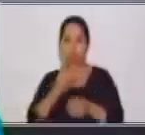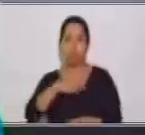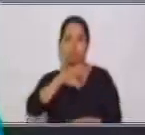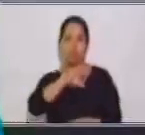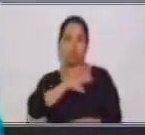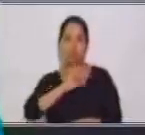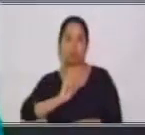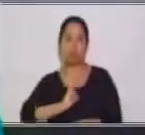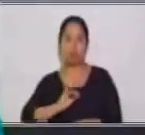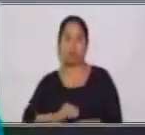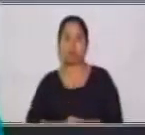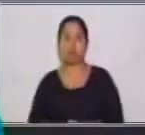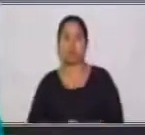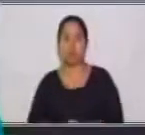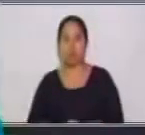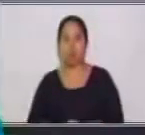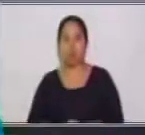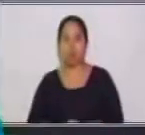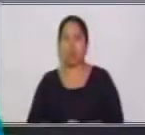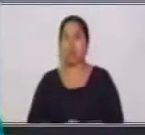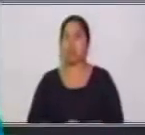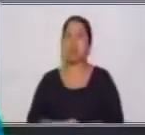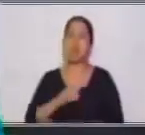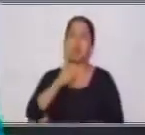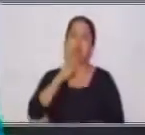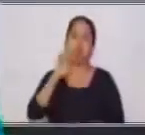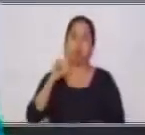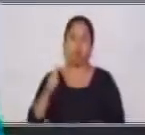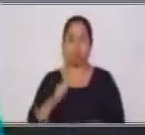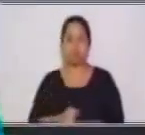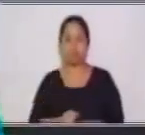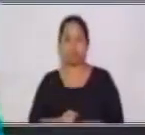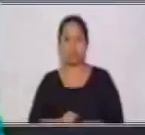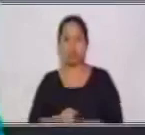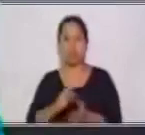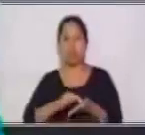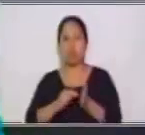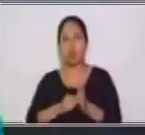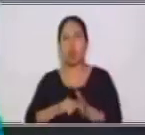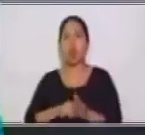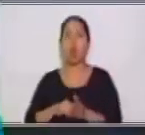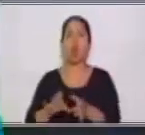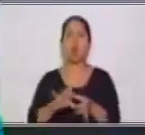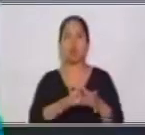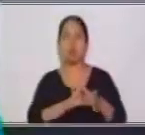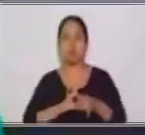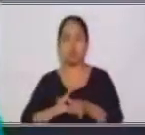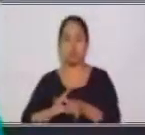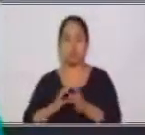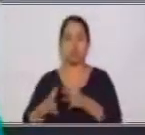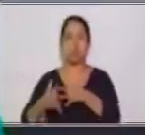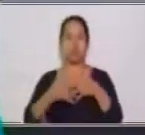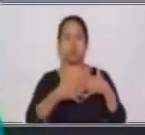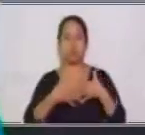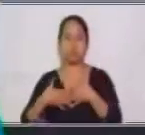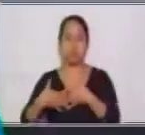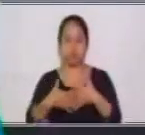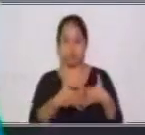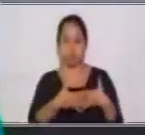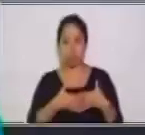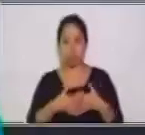Identificación y la OEA corresponde a la Organización de Estados Americanos.